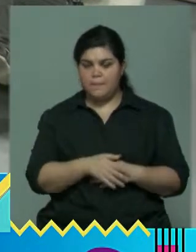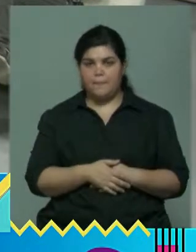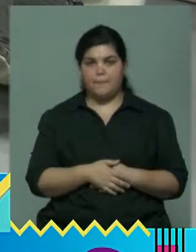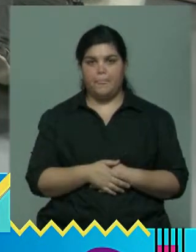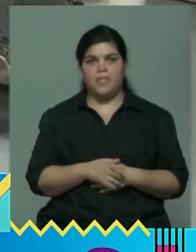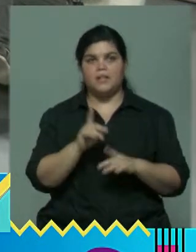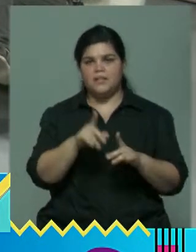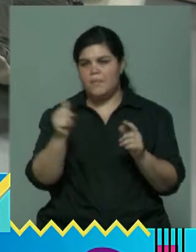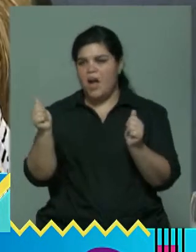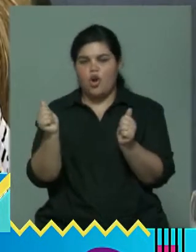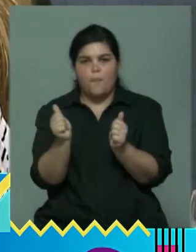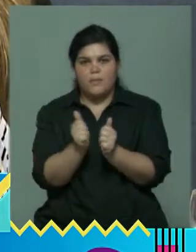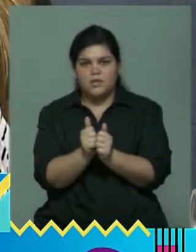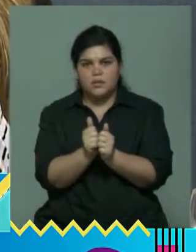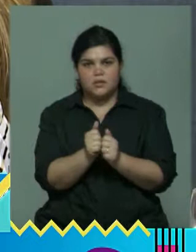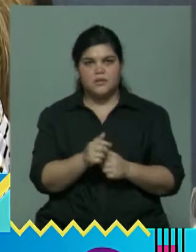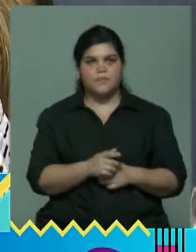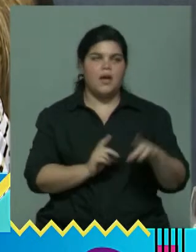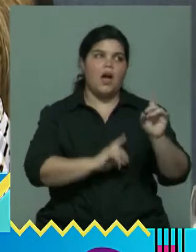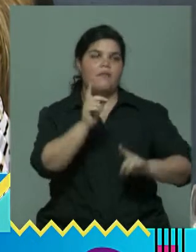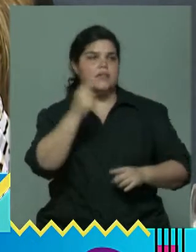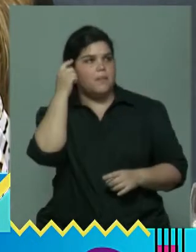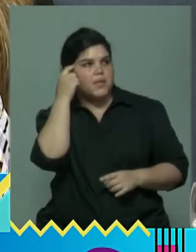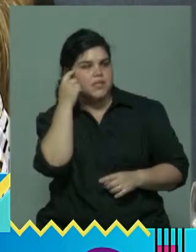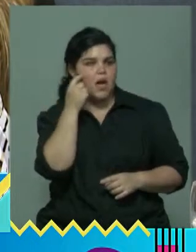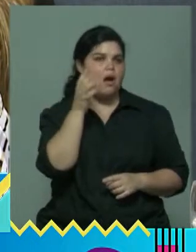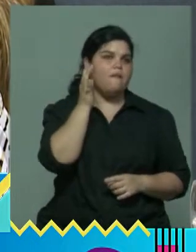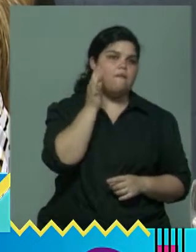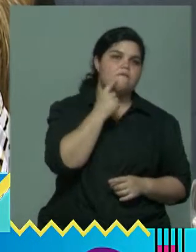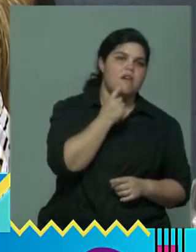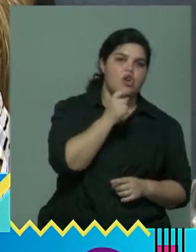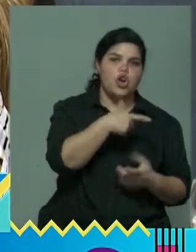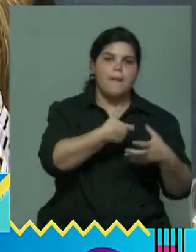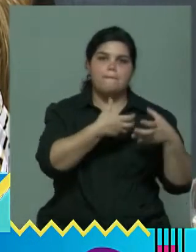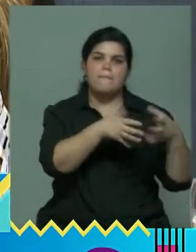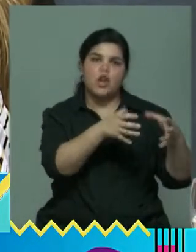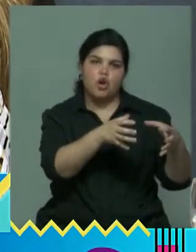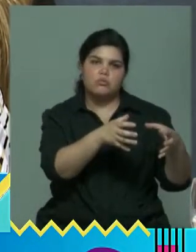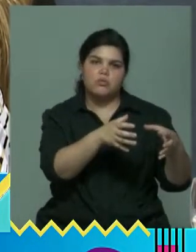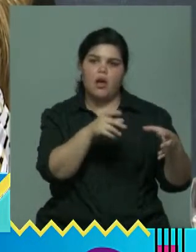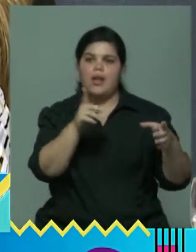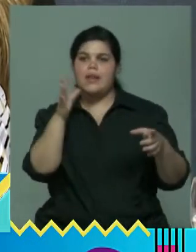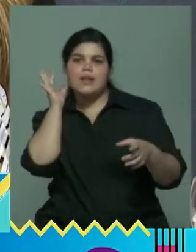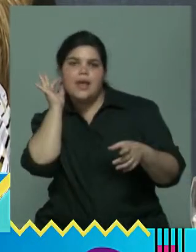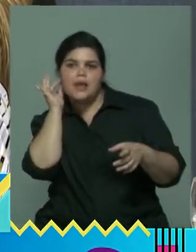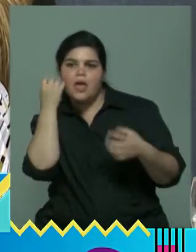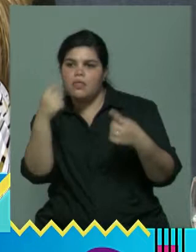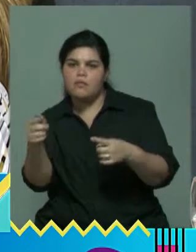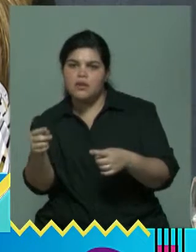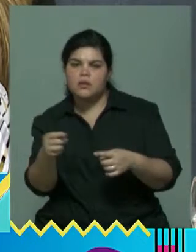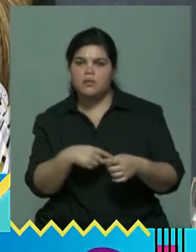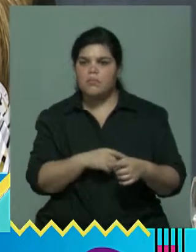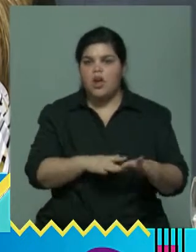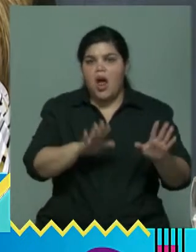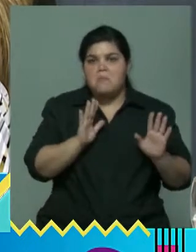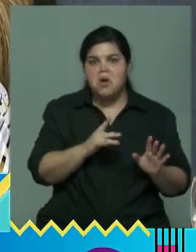en general intenta que sea tal cosa, el niño con la pelota, la niña con la... Y a lo mejor el niño quiere jugar con otra cosa, la niña quiere jugar con otra